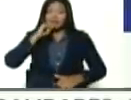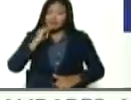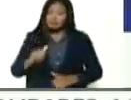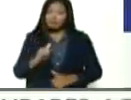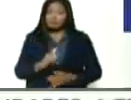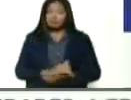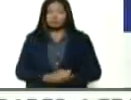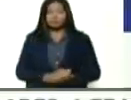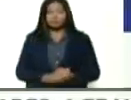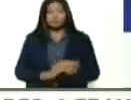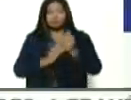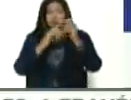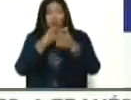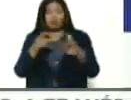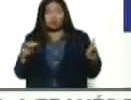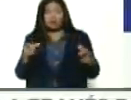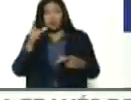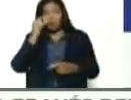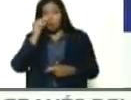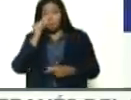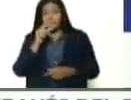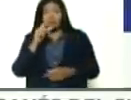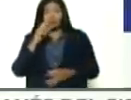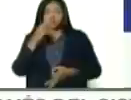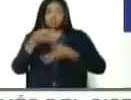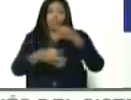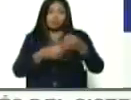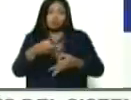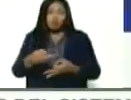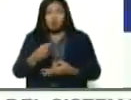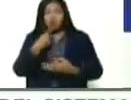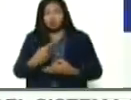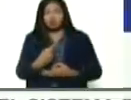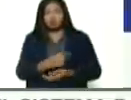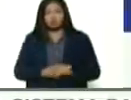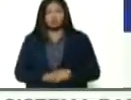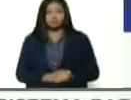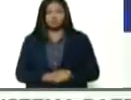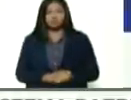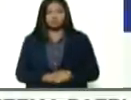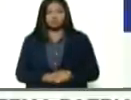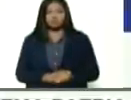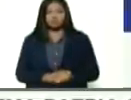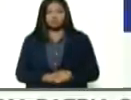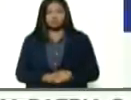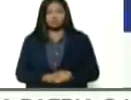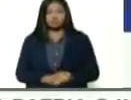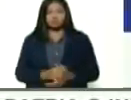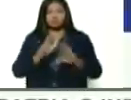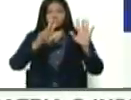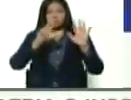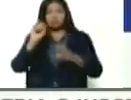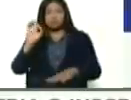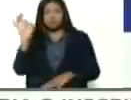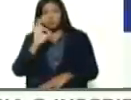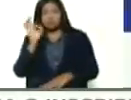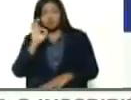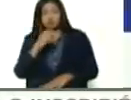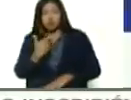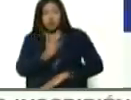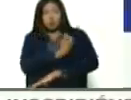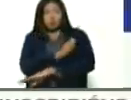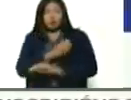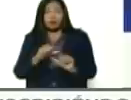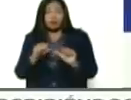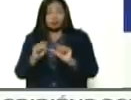su director general el doctor cetros lo ha dicho el 80% de las vacunas se han